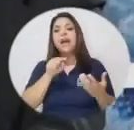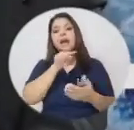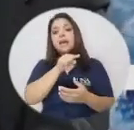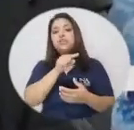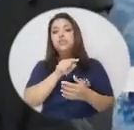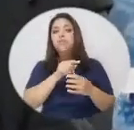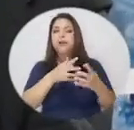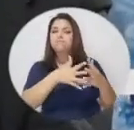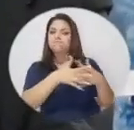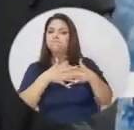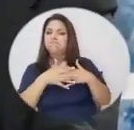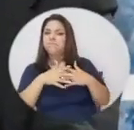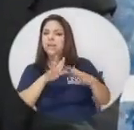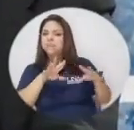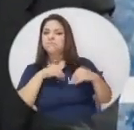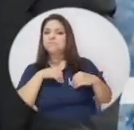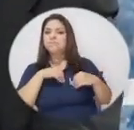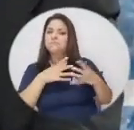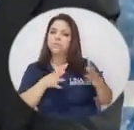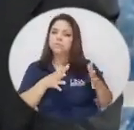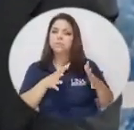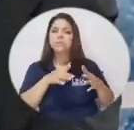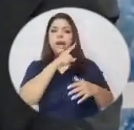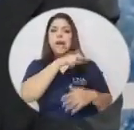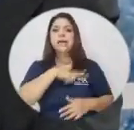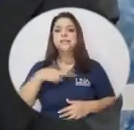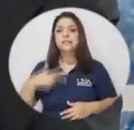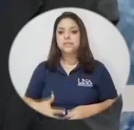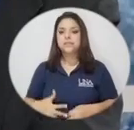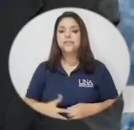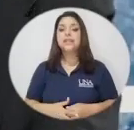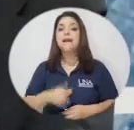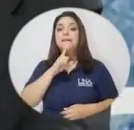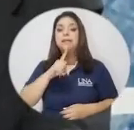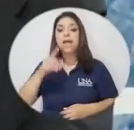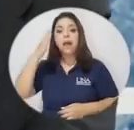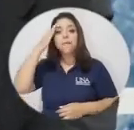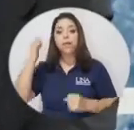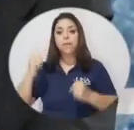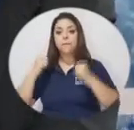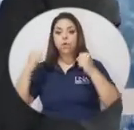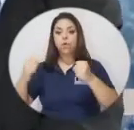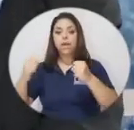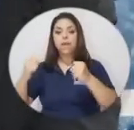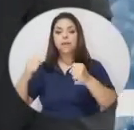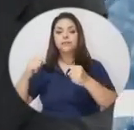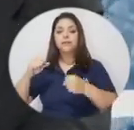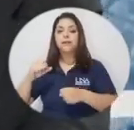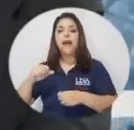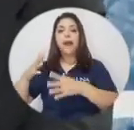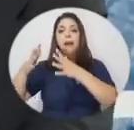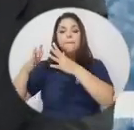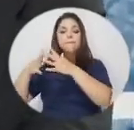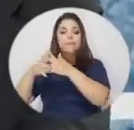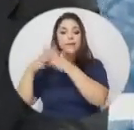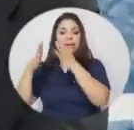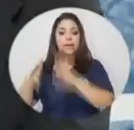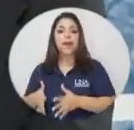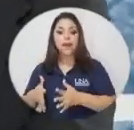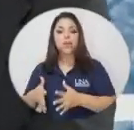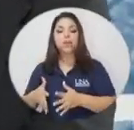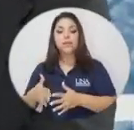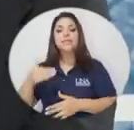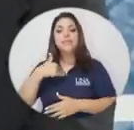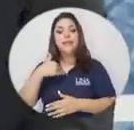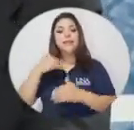chino. Es decir, hay una especie de aceptación de que el poder americano, el poder estadounidense, perdón, tiene sus